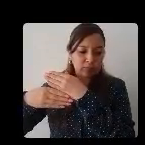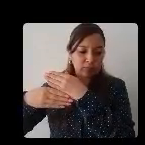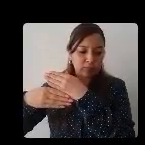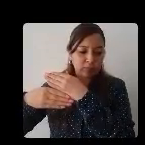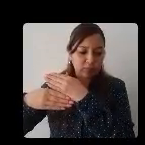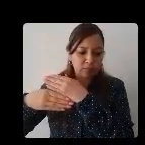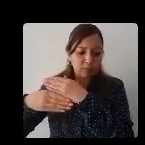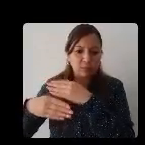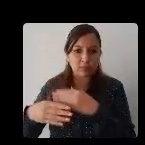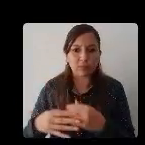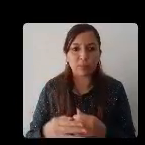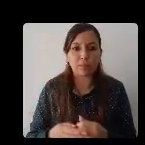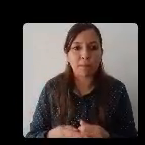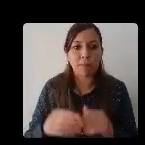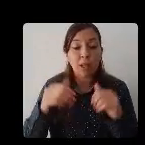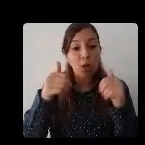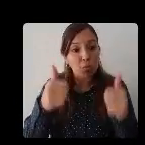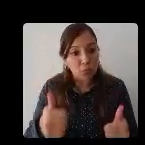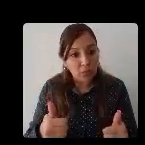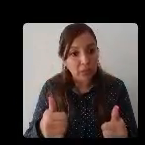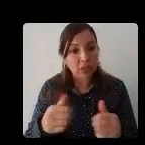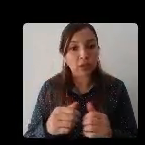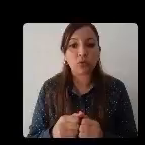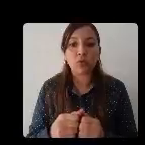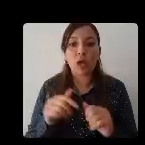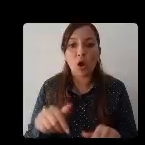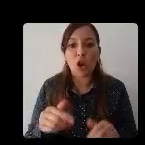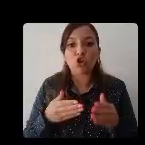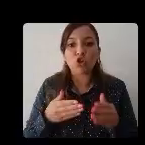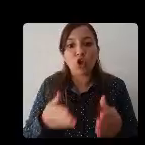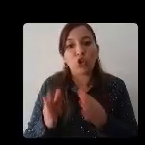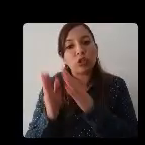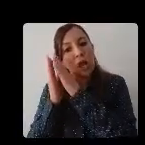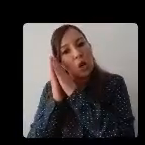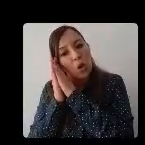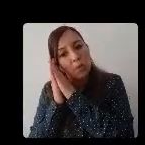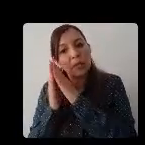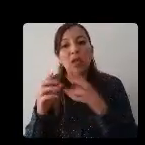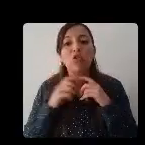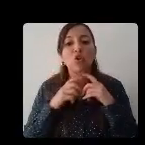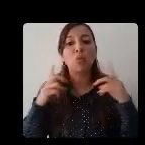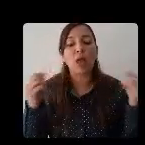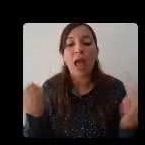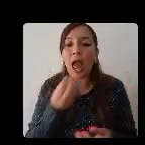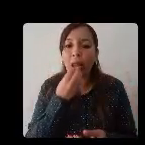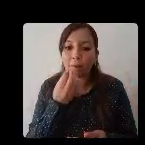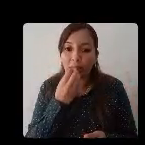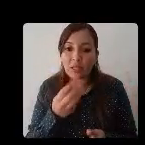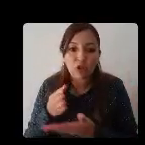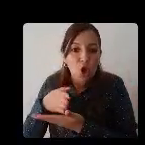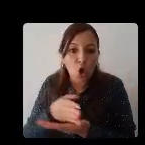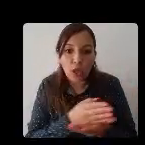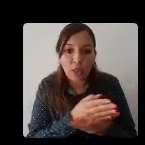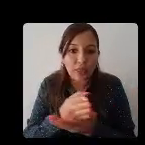fogatas, de repente noches con cantantes locales, ¿no? Que un poco amenicen el espacio de